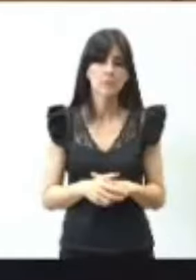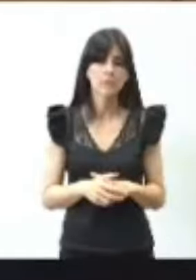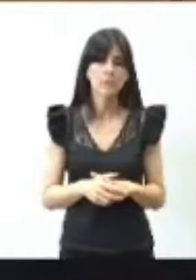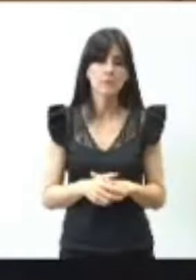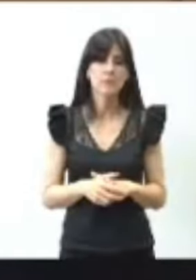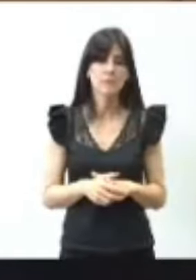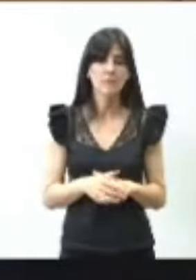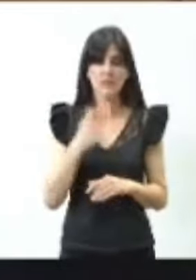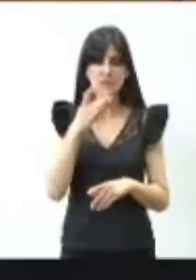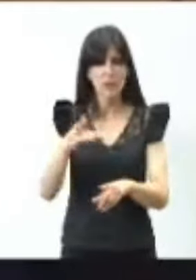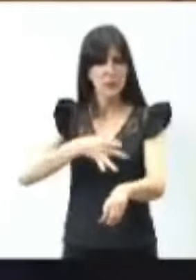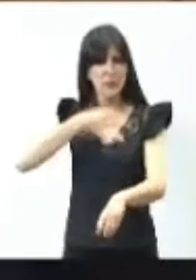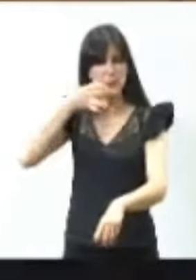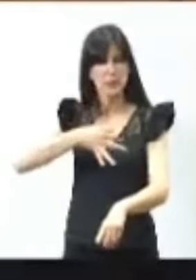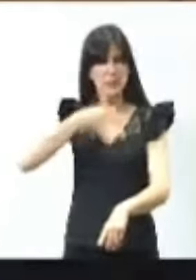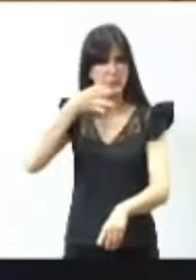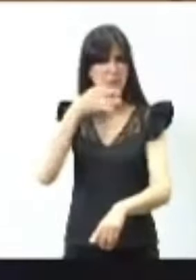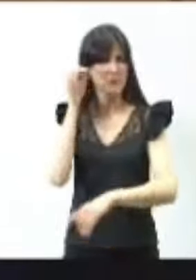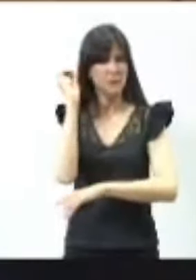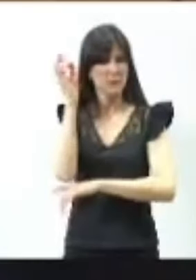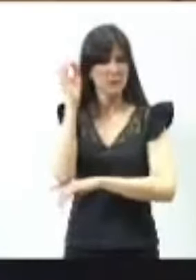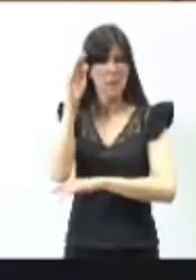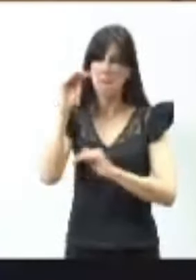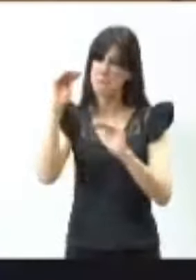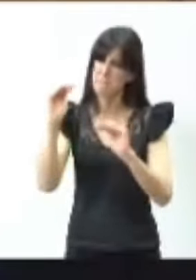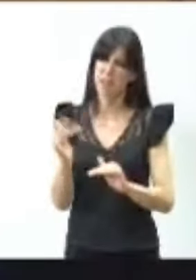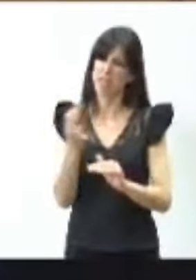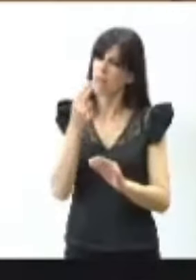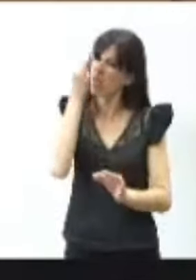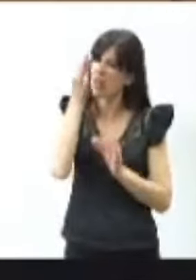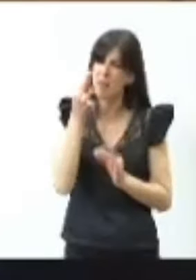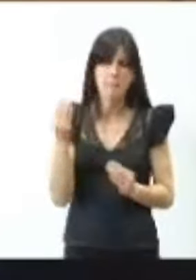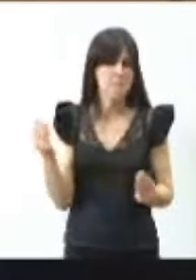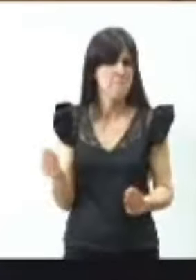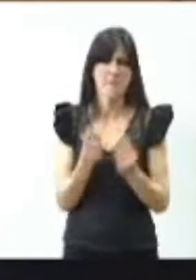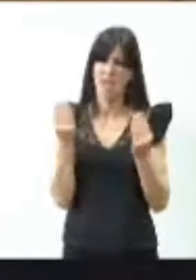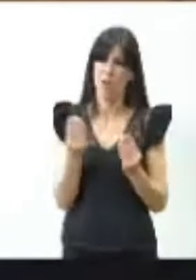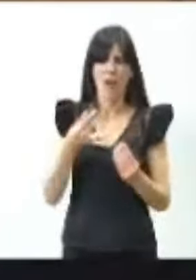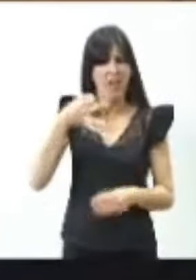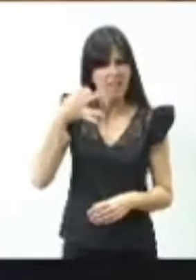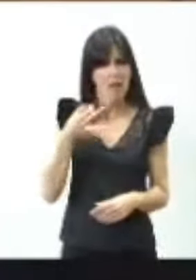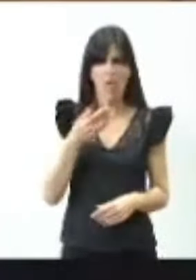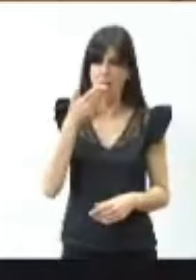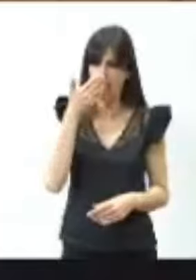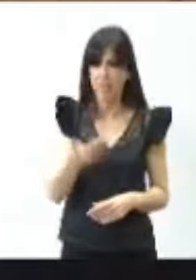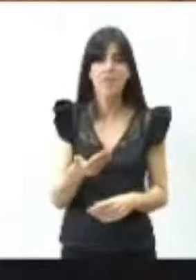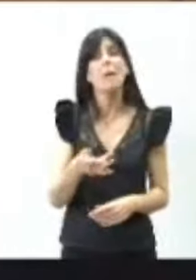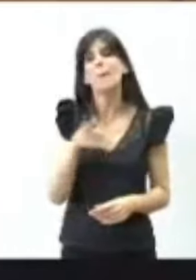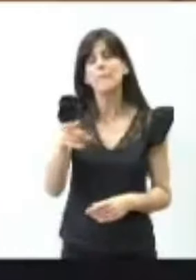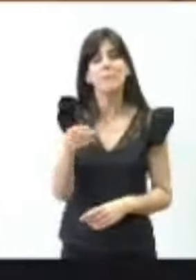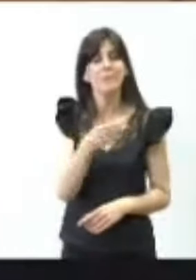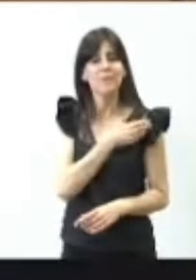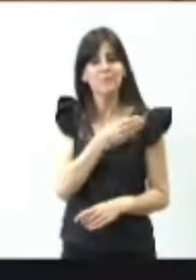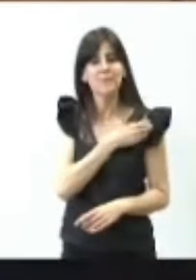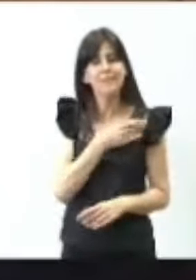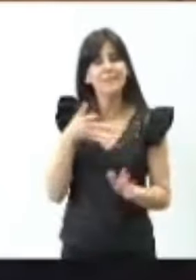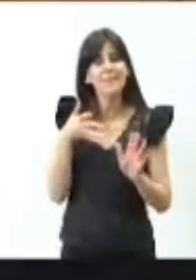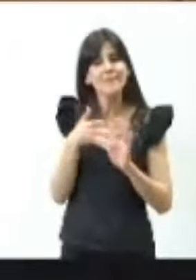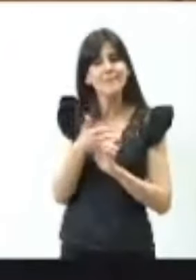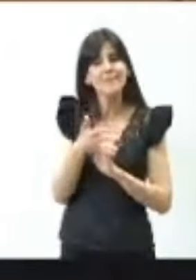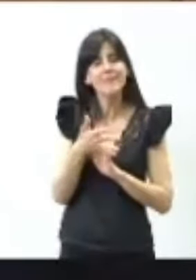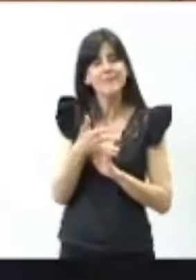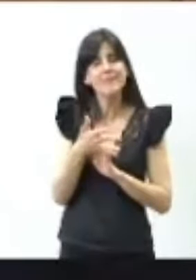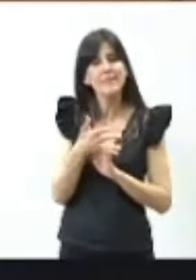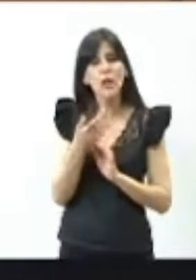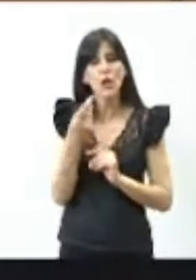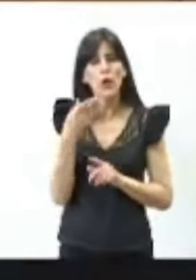Menos mítines, señoría, y un poquito más de rigor. Un poco más de rigor. Mire, usted pregunta por el incremento de las cifras